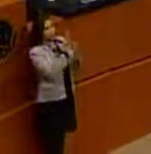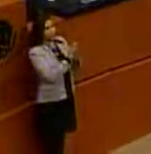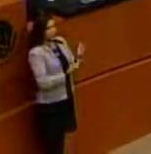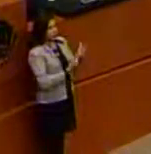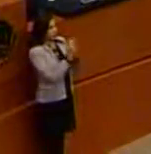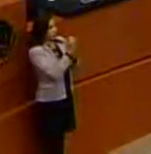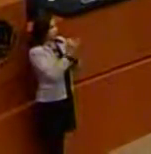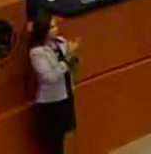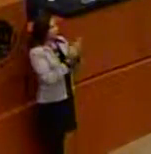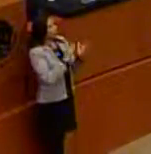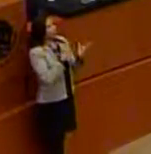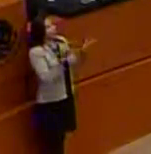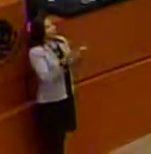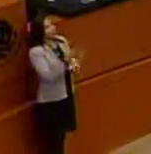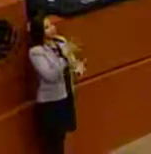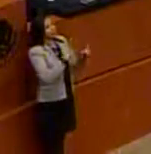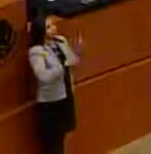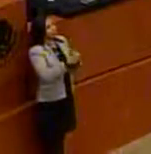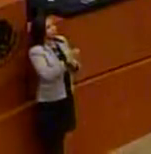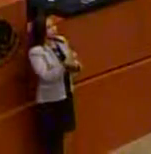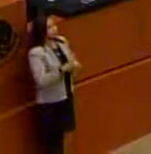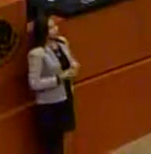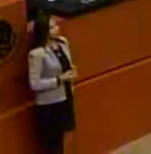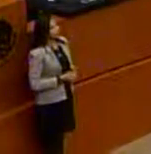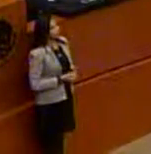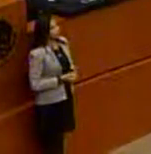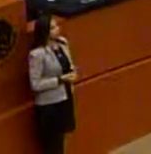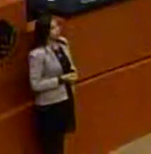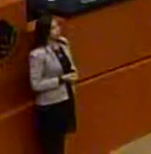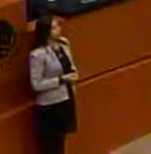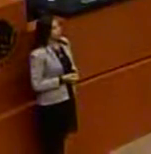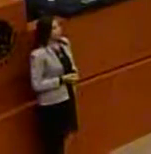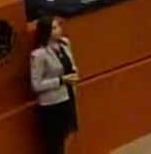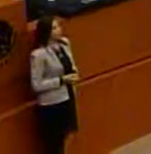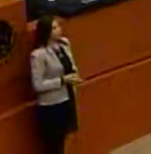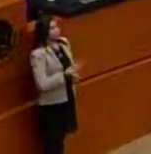esquemas que generen entonces